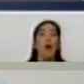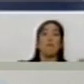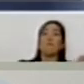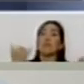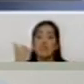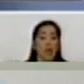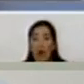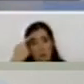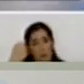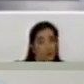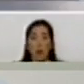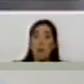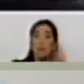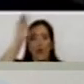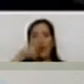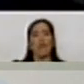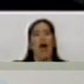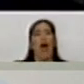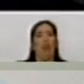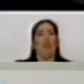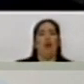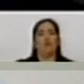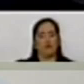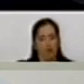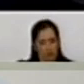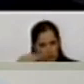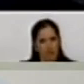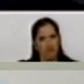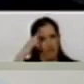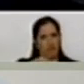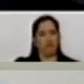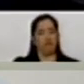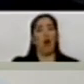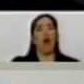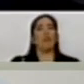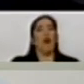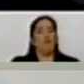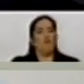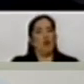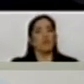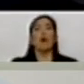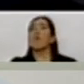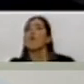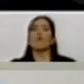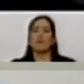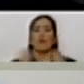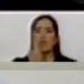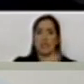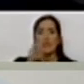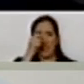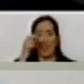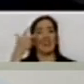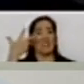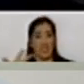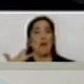a la República Argentina, pero no solo eso, porque aquí han votado, como decía recién, 136 países a favor, y esto hoy rige como principio